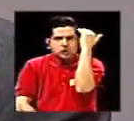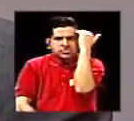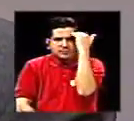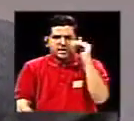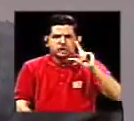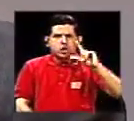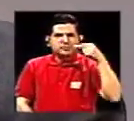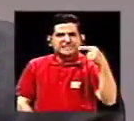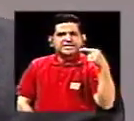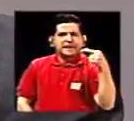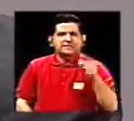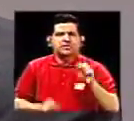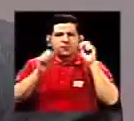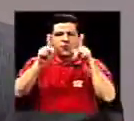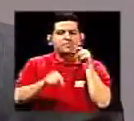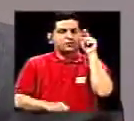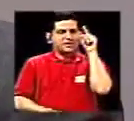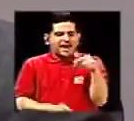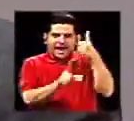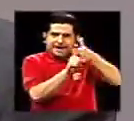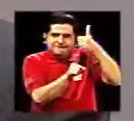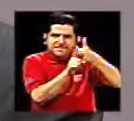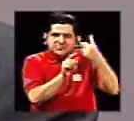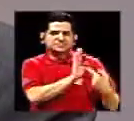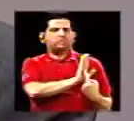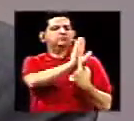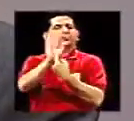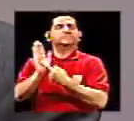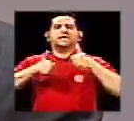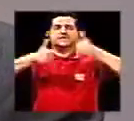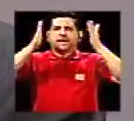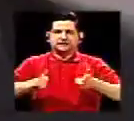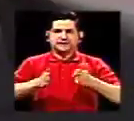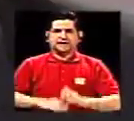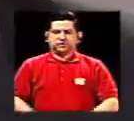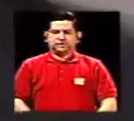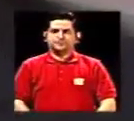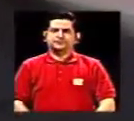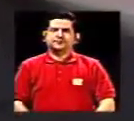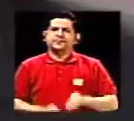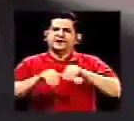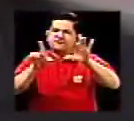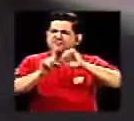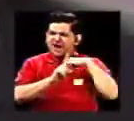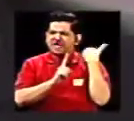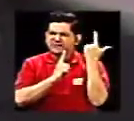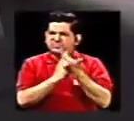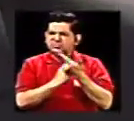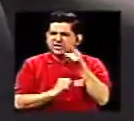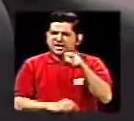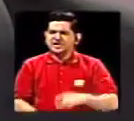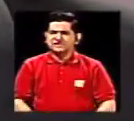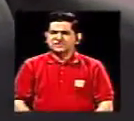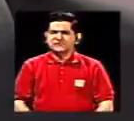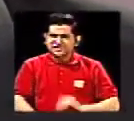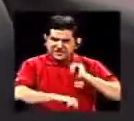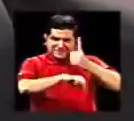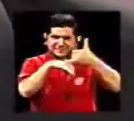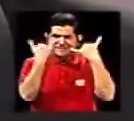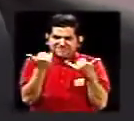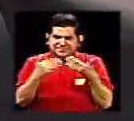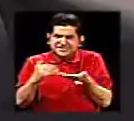Luis, que le va a permitir a Luis Guillermo darse a conocer como un candidato. En esto, digamos, las redes sociales se lo plantearon como un